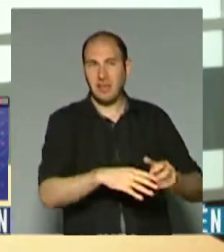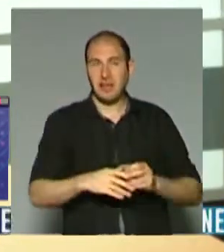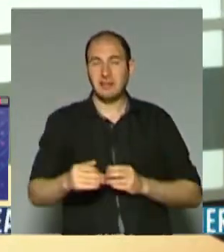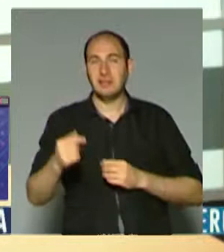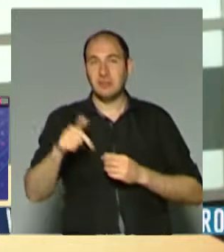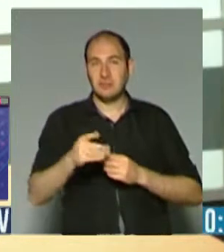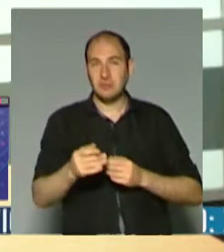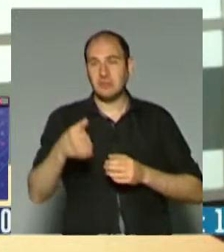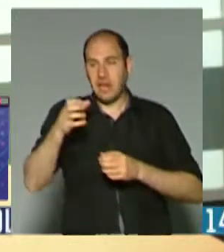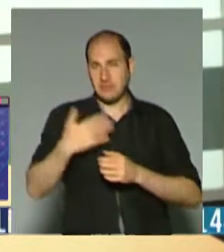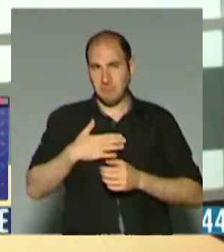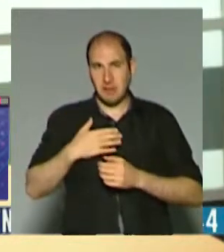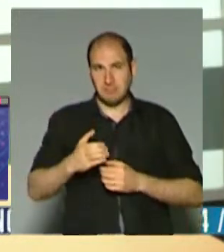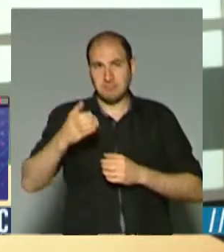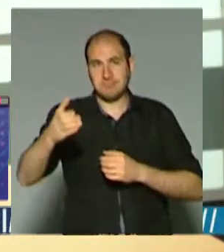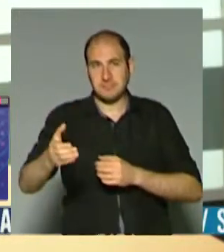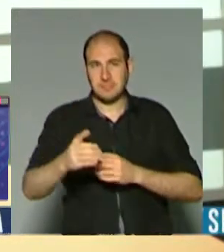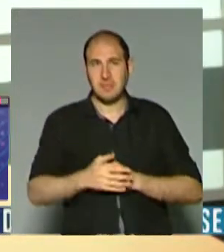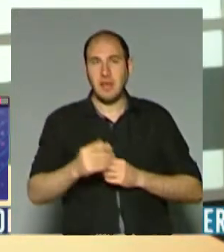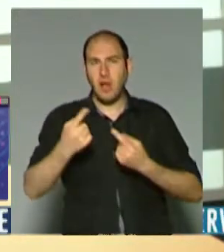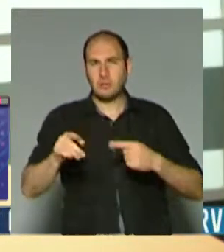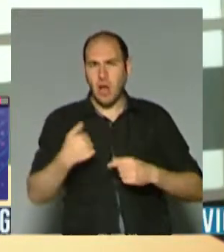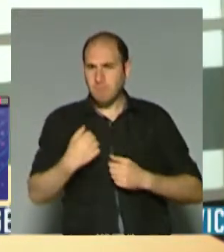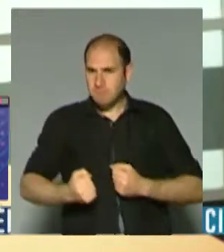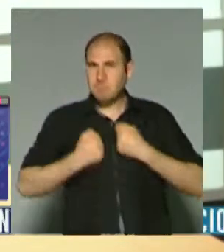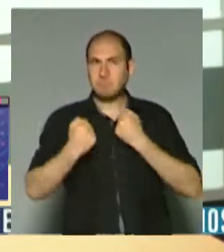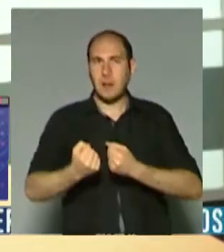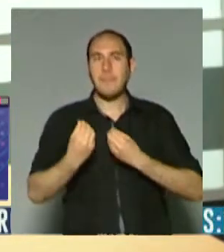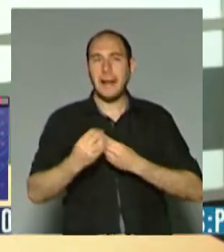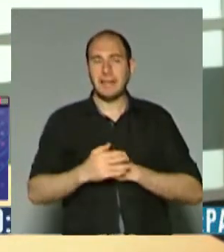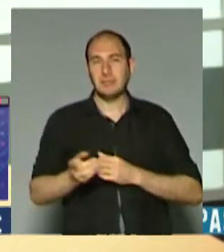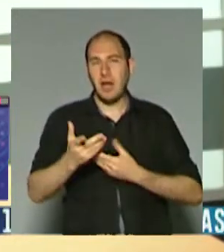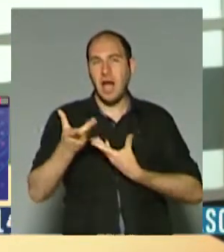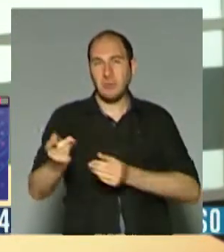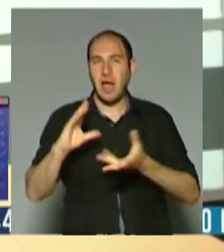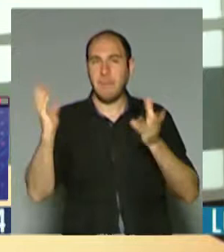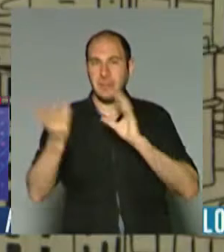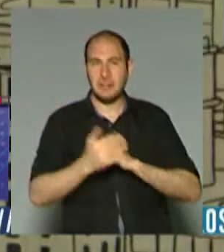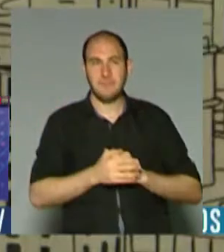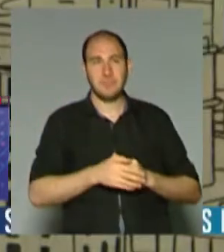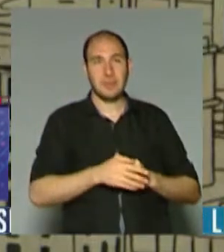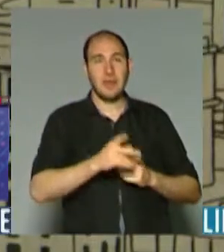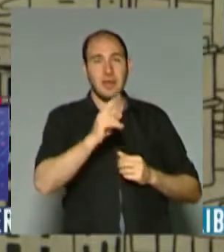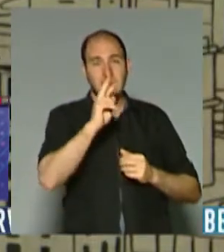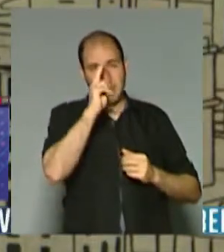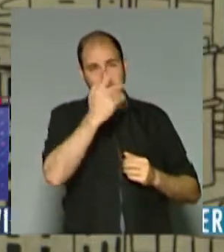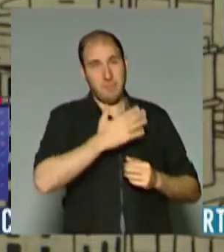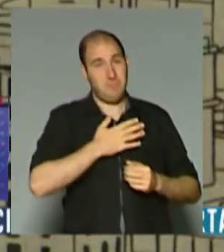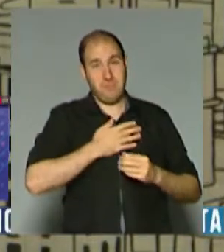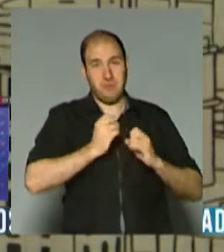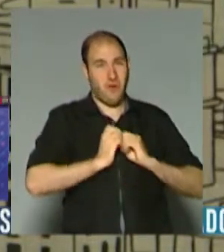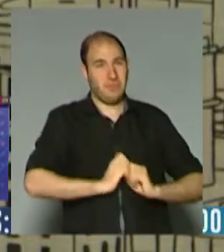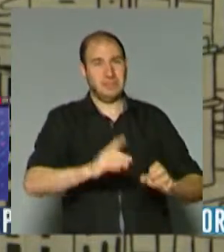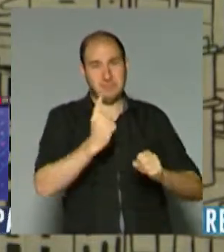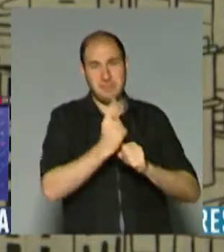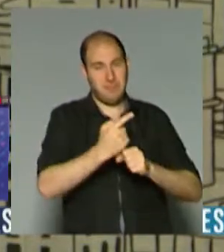voy a sumarme con mi taza y con muchas otras actitudes que podemos tener para colaborar con el medio ambiente. El cambio empieza por uno mismo, ¿eh? El